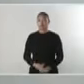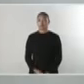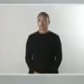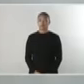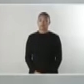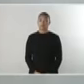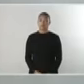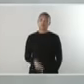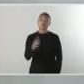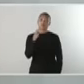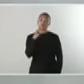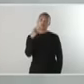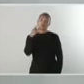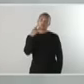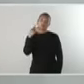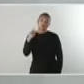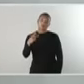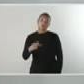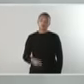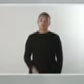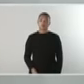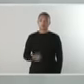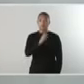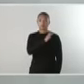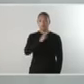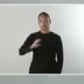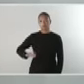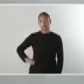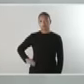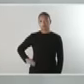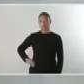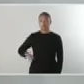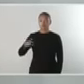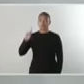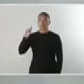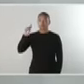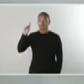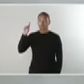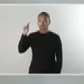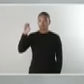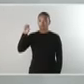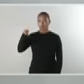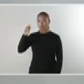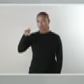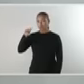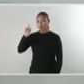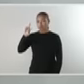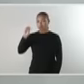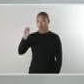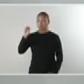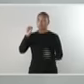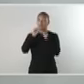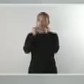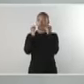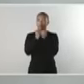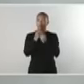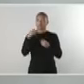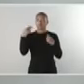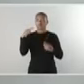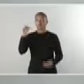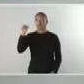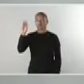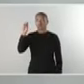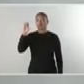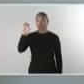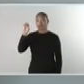tiene el uso de la palabra el candidato del Partido Encuentro Social a diez Pineda Morín candidato dos